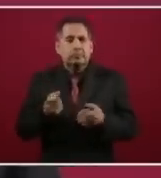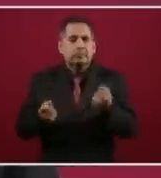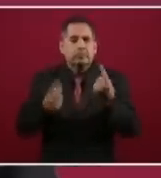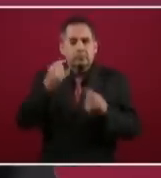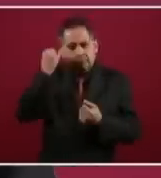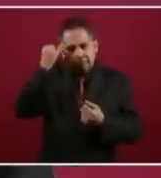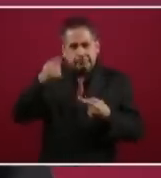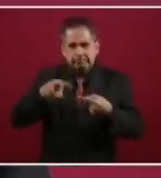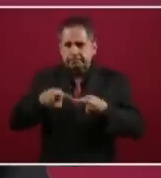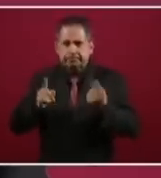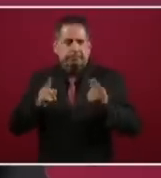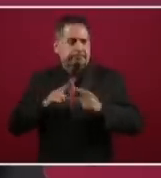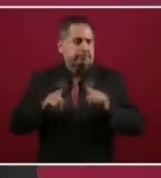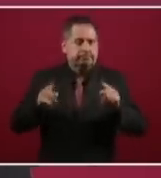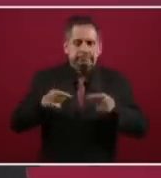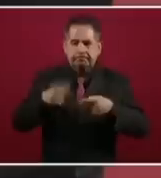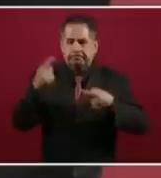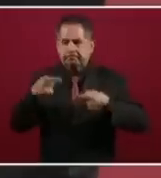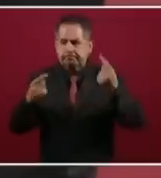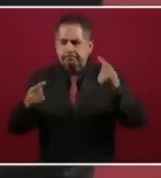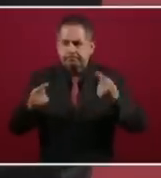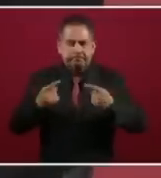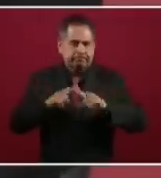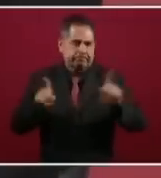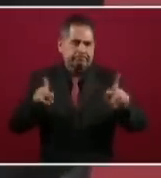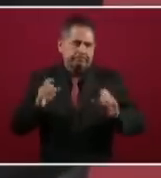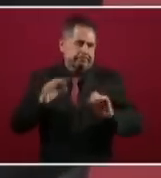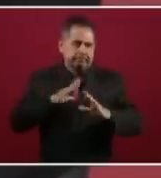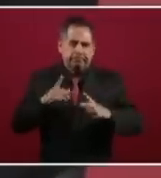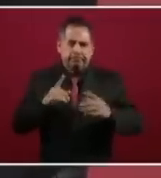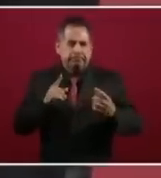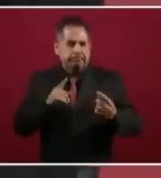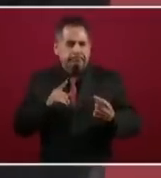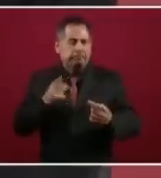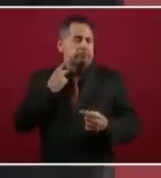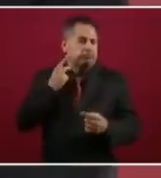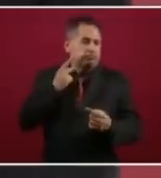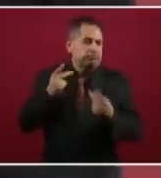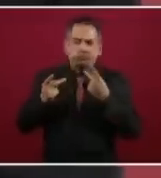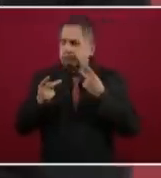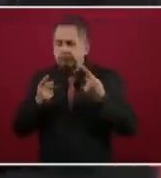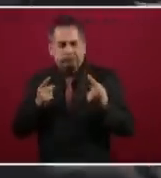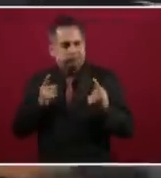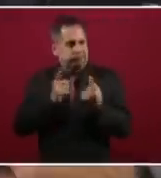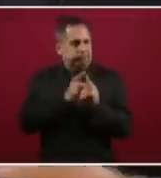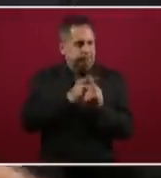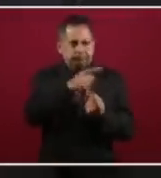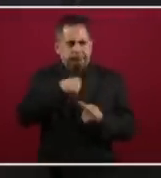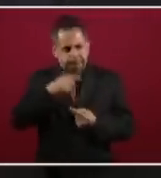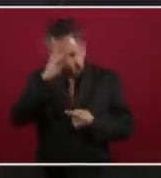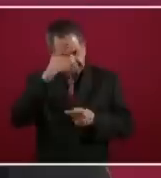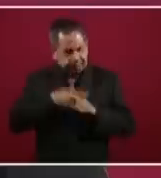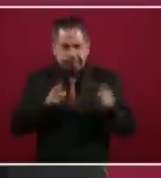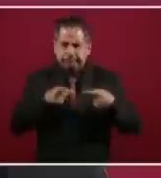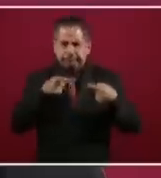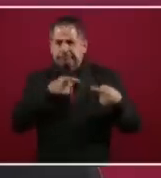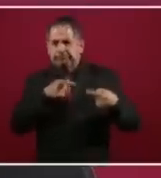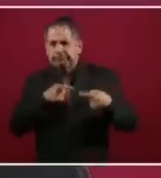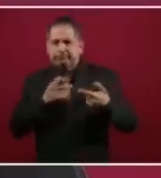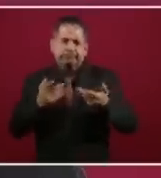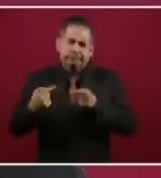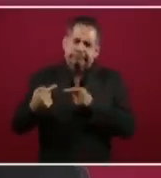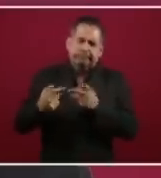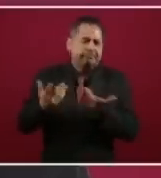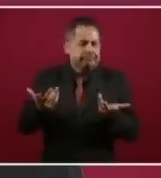discrepancias, hay confrontación política, hay diferencias de